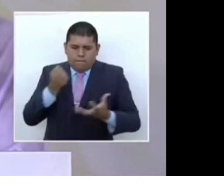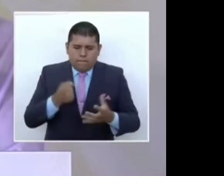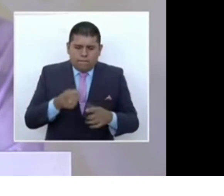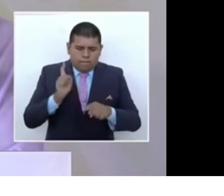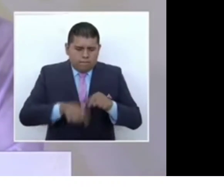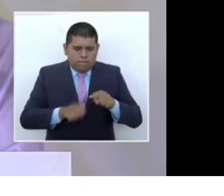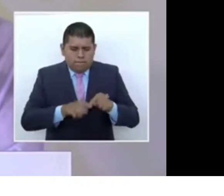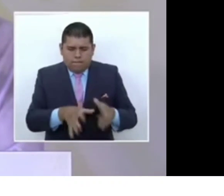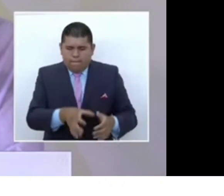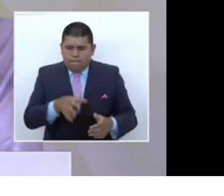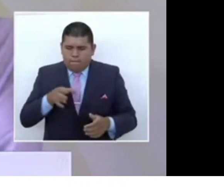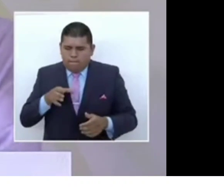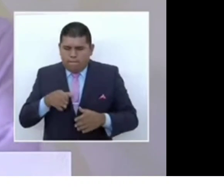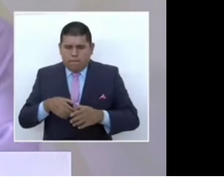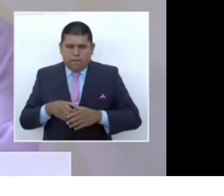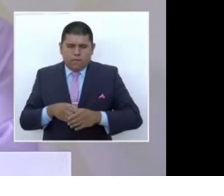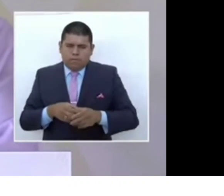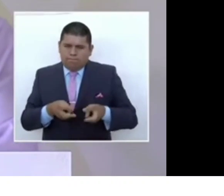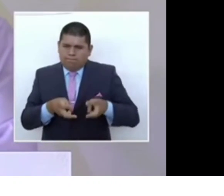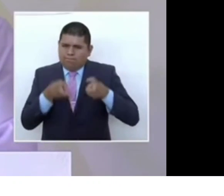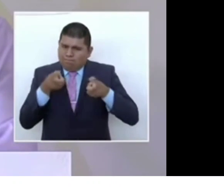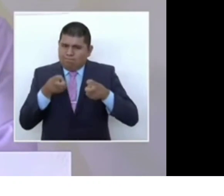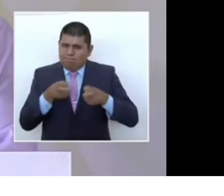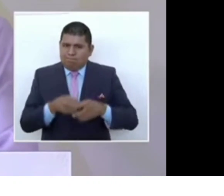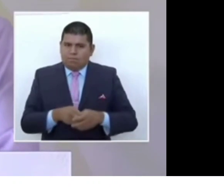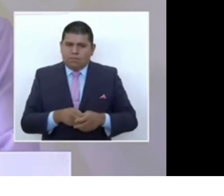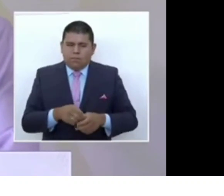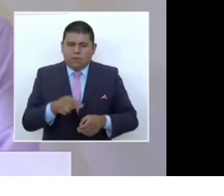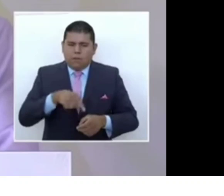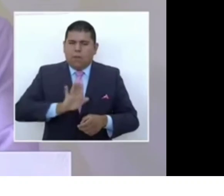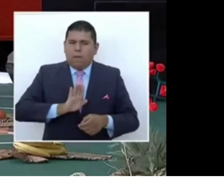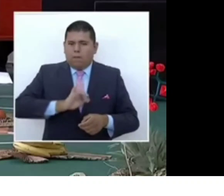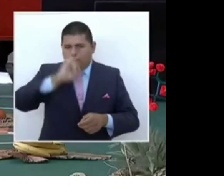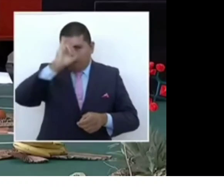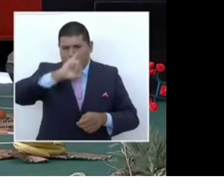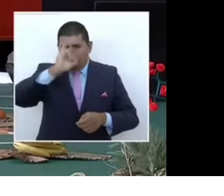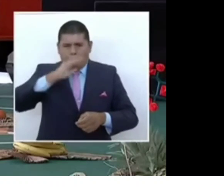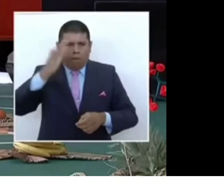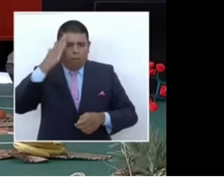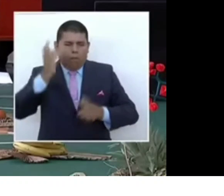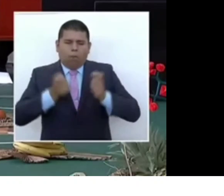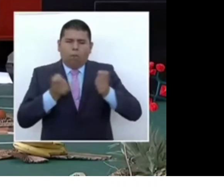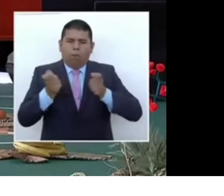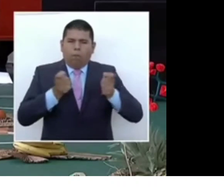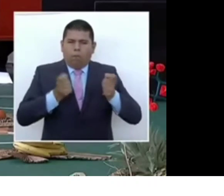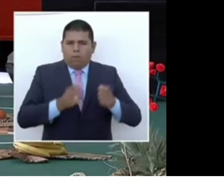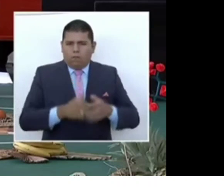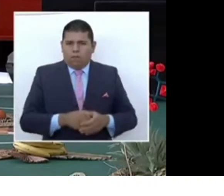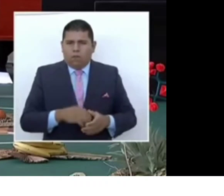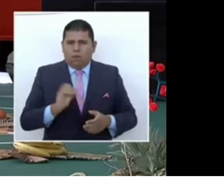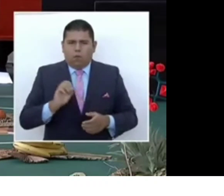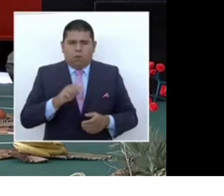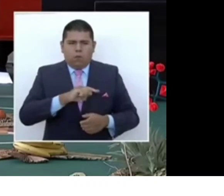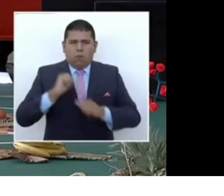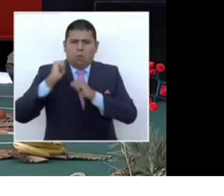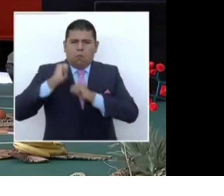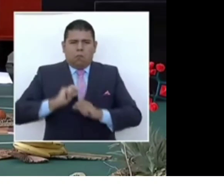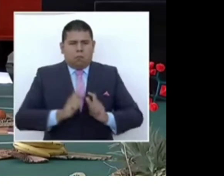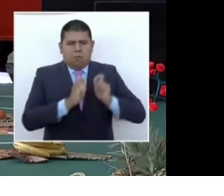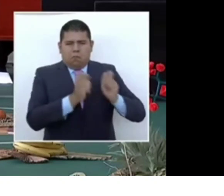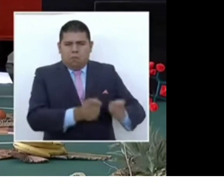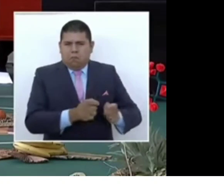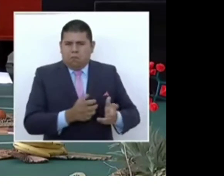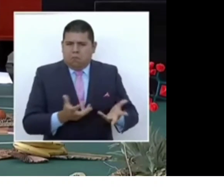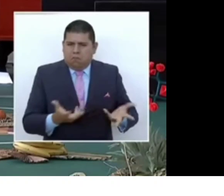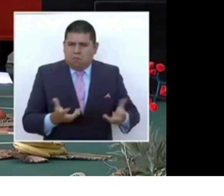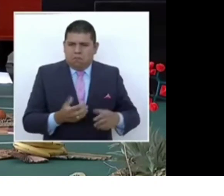los llamados líderes o dirigentes o representantes.